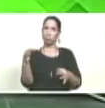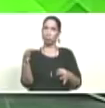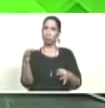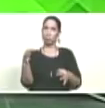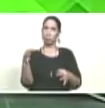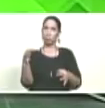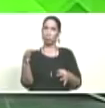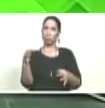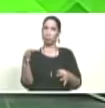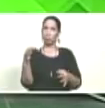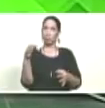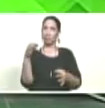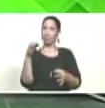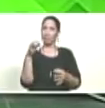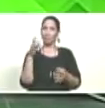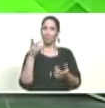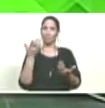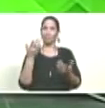Y en casi todas las